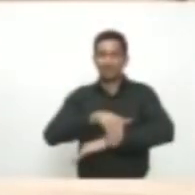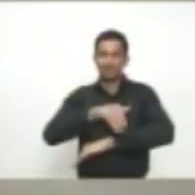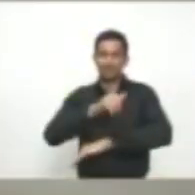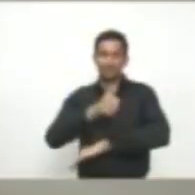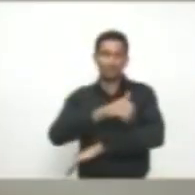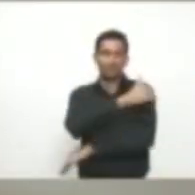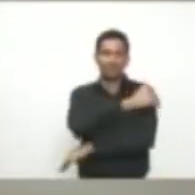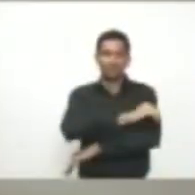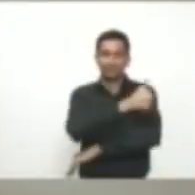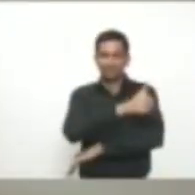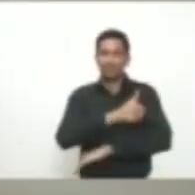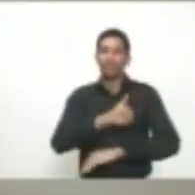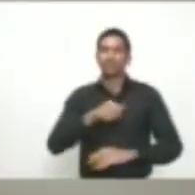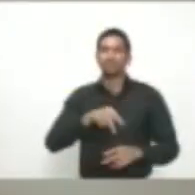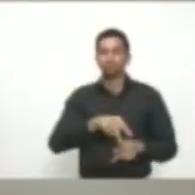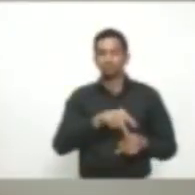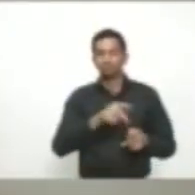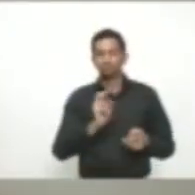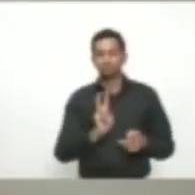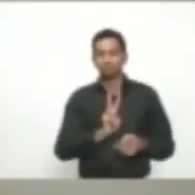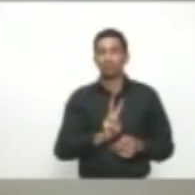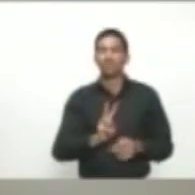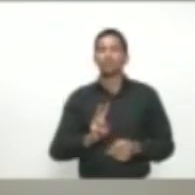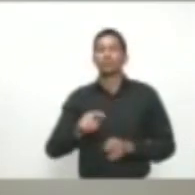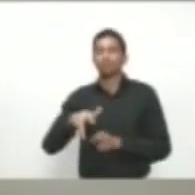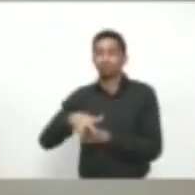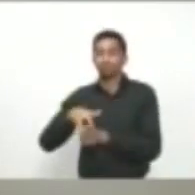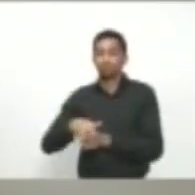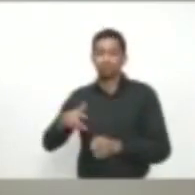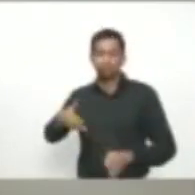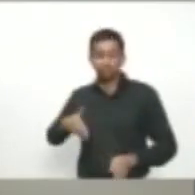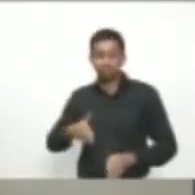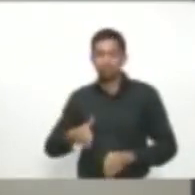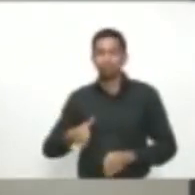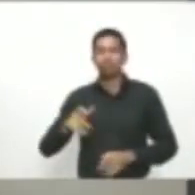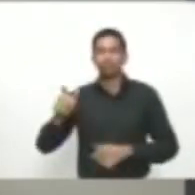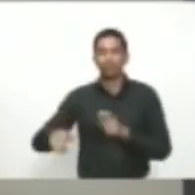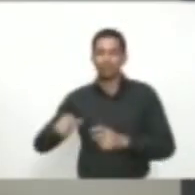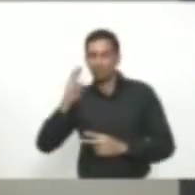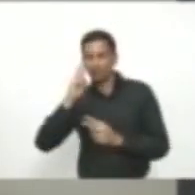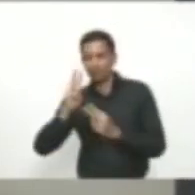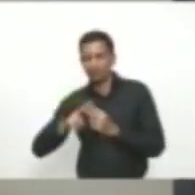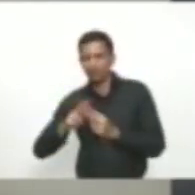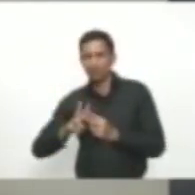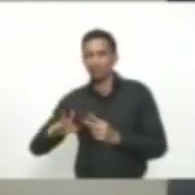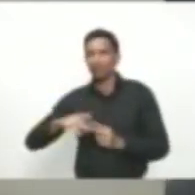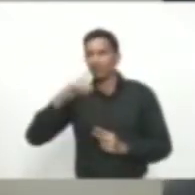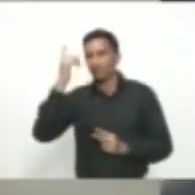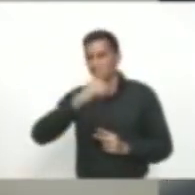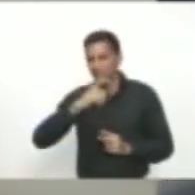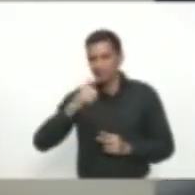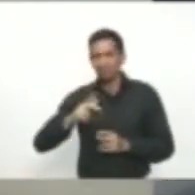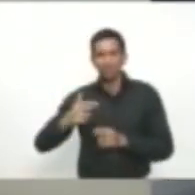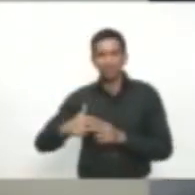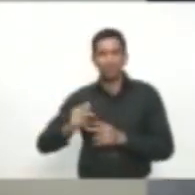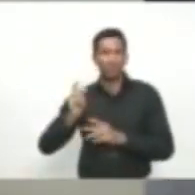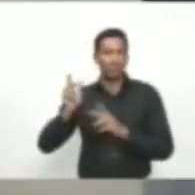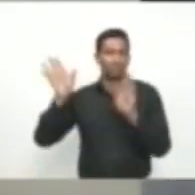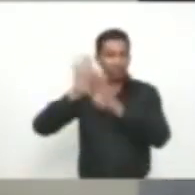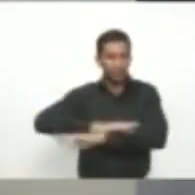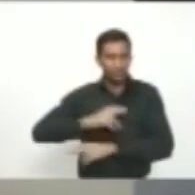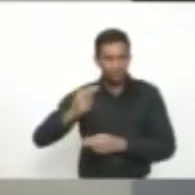mención, cuando fueron sorprendidos por dos sujetos conocidos en el sector con los alias del Cachaco y Juan Bongo. Los pistoleros